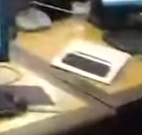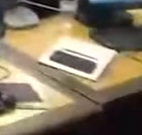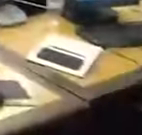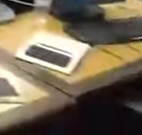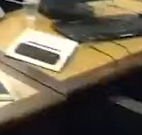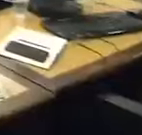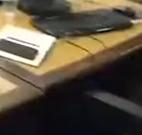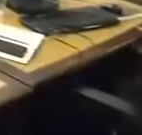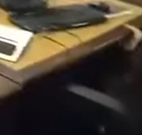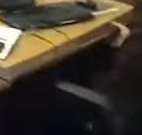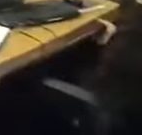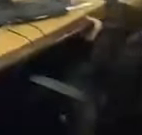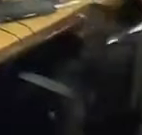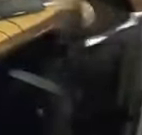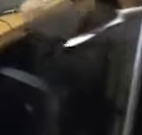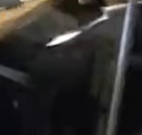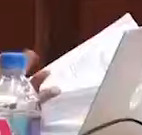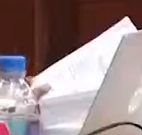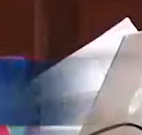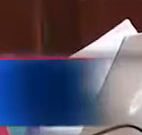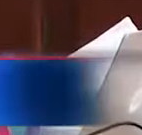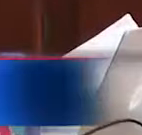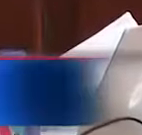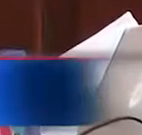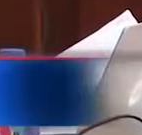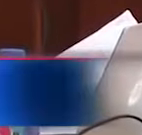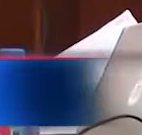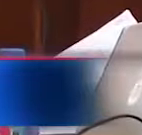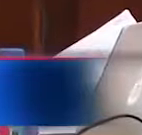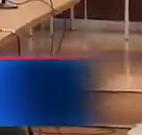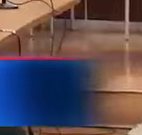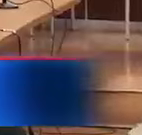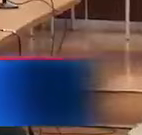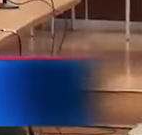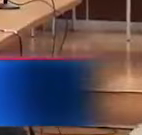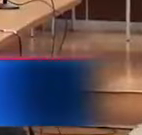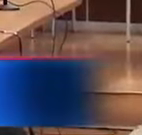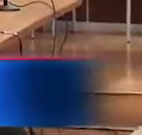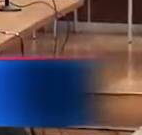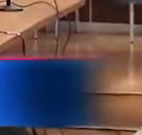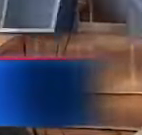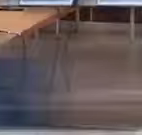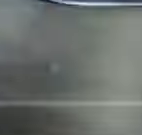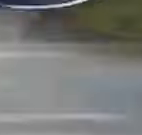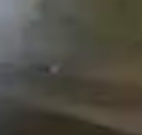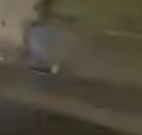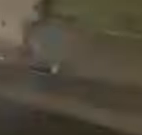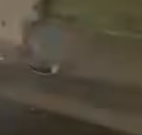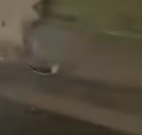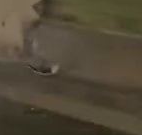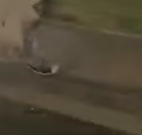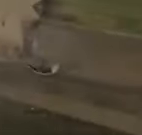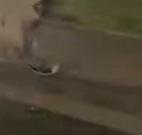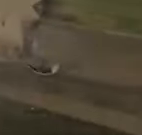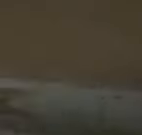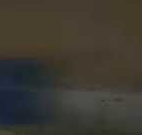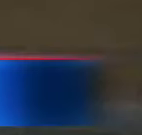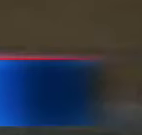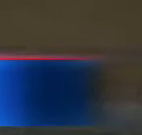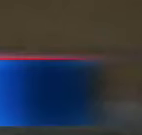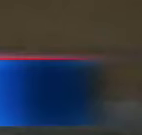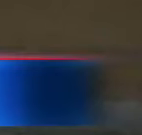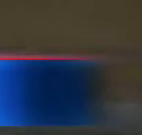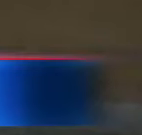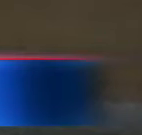En la asamblea se insiste en una votación para respaldar a la fiscal Diana Salazar. Delincuentes detonaron